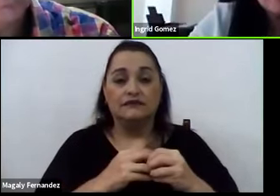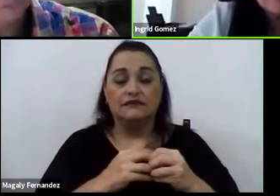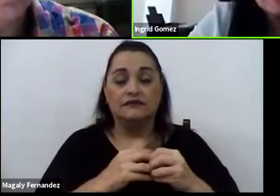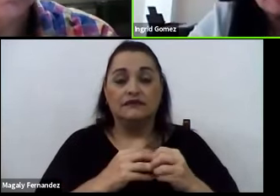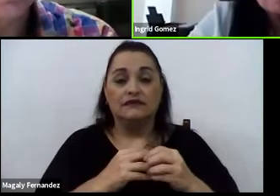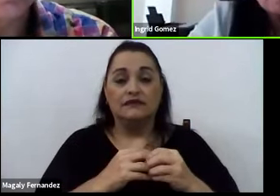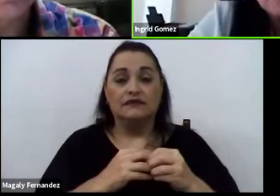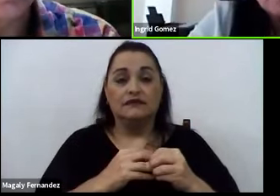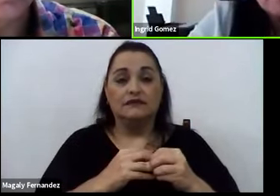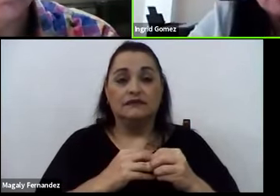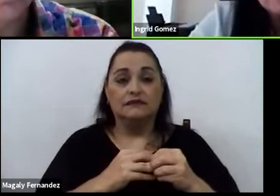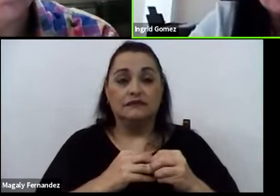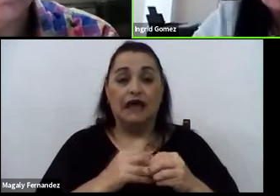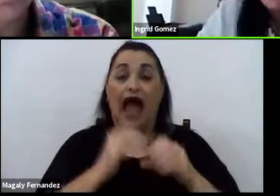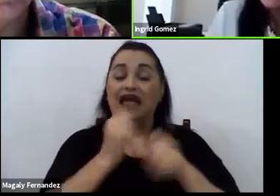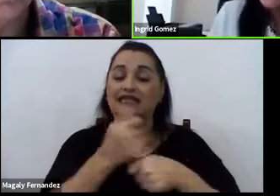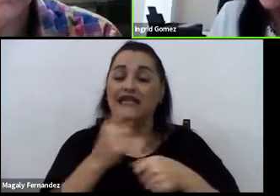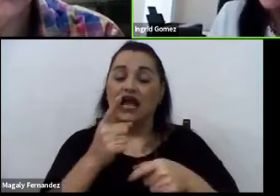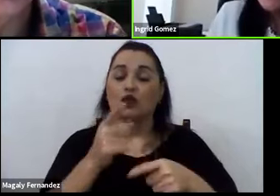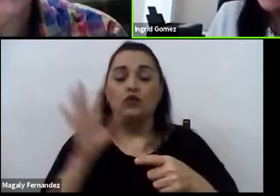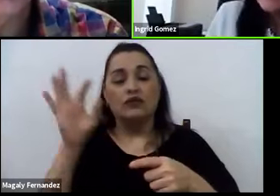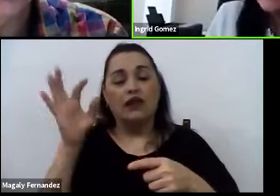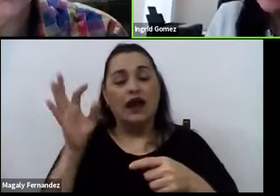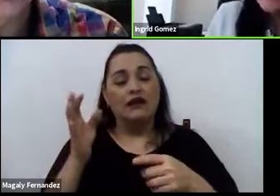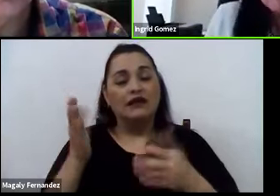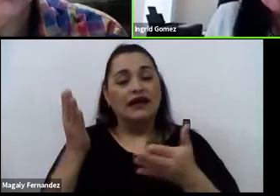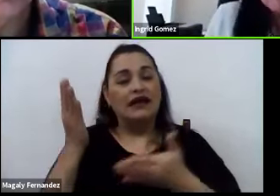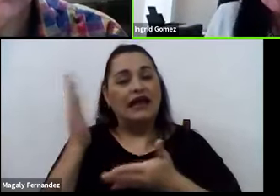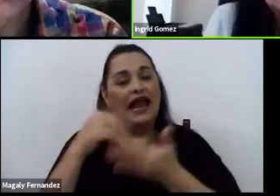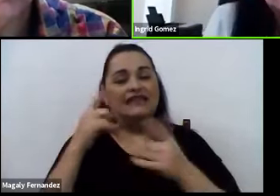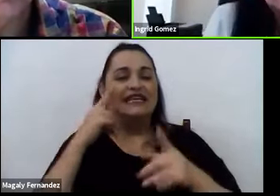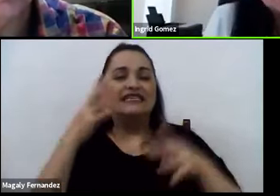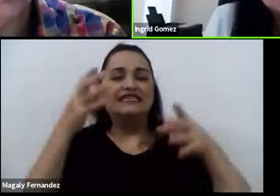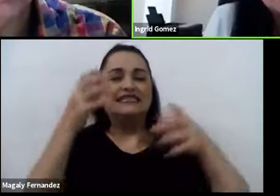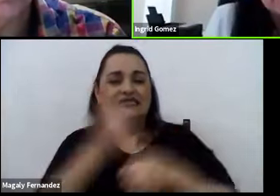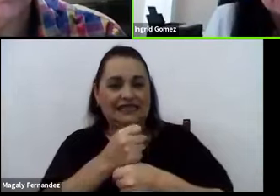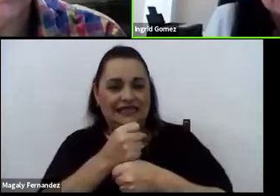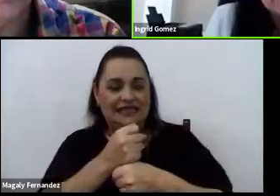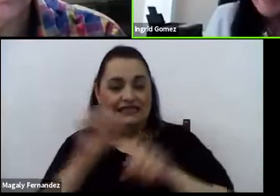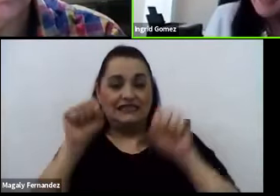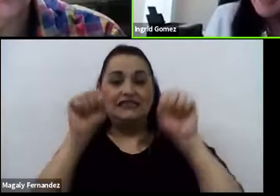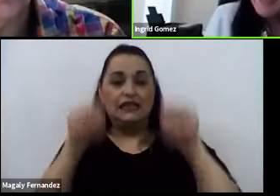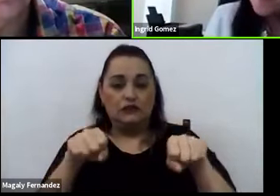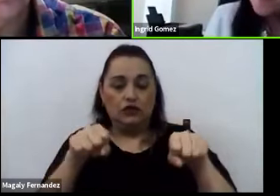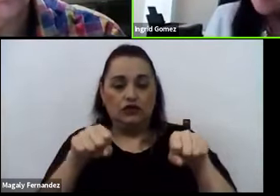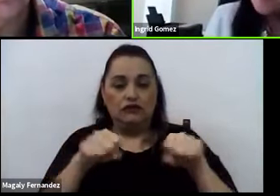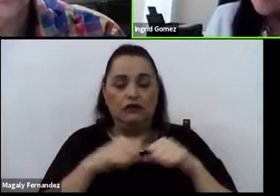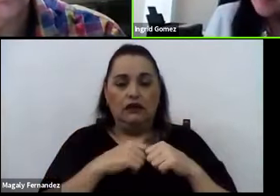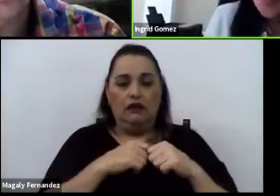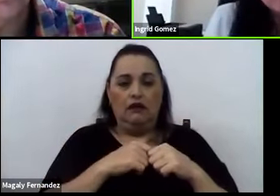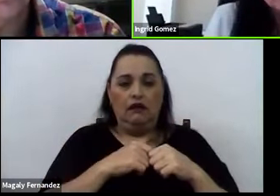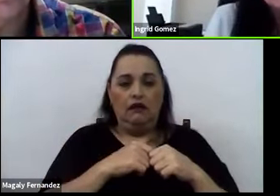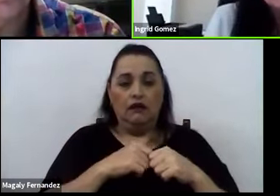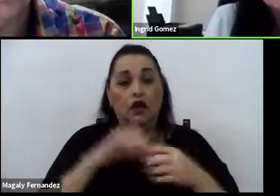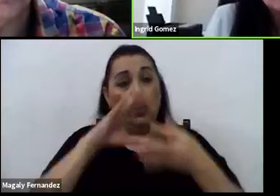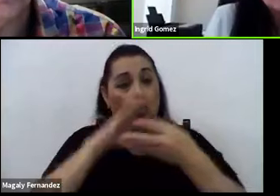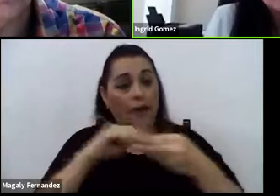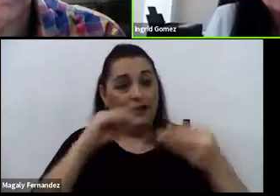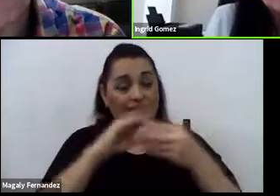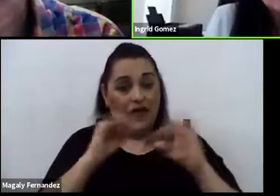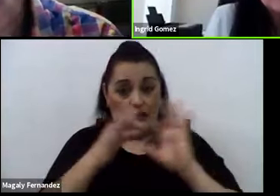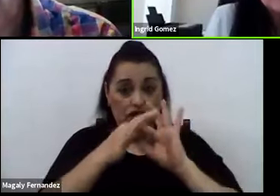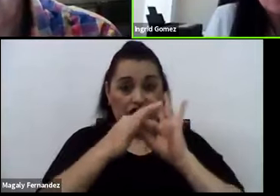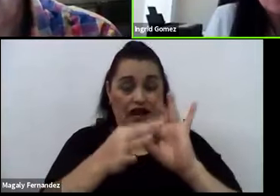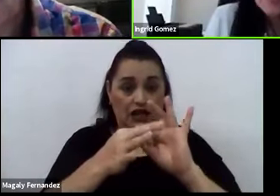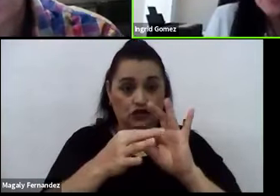hacer una especie de síntesis y, si es posible, de comentarios en relación a lo que nos